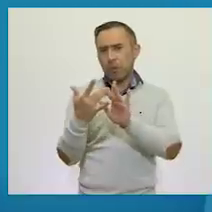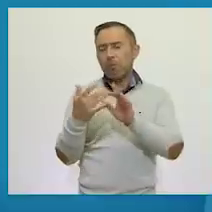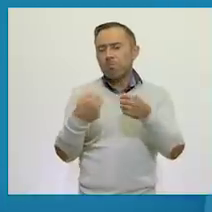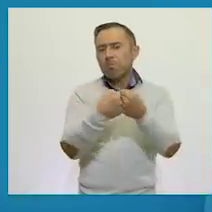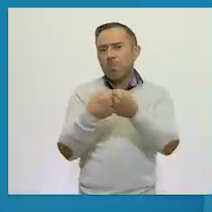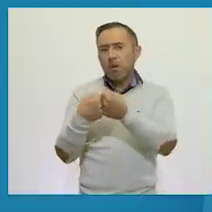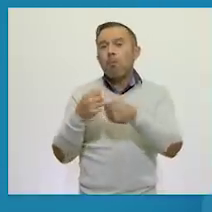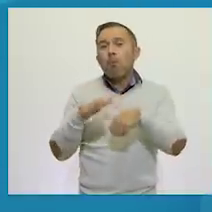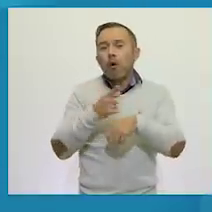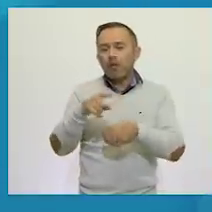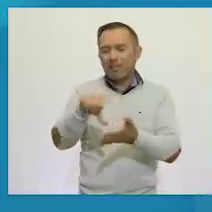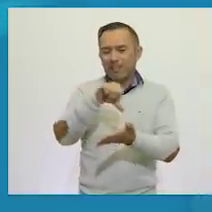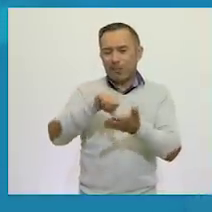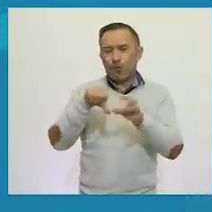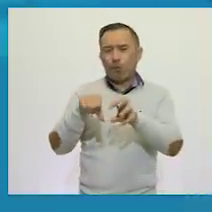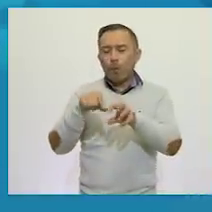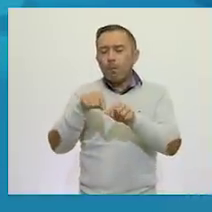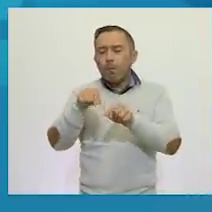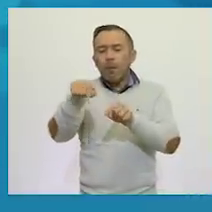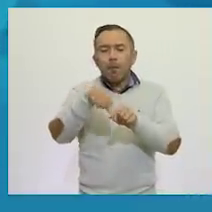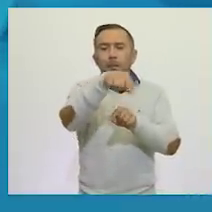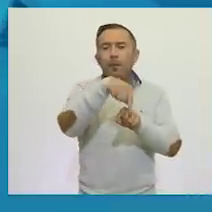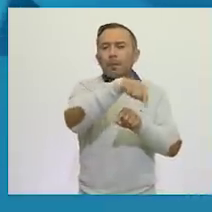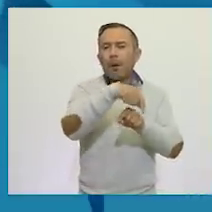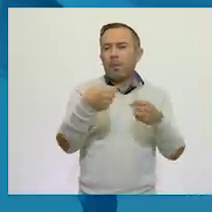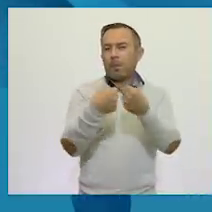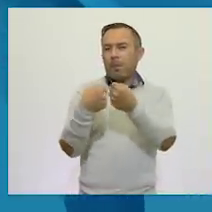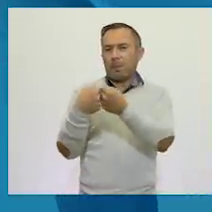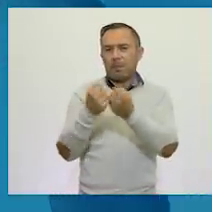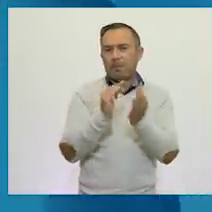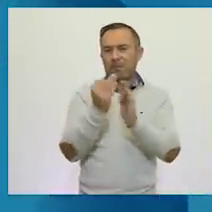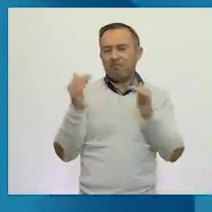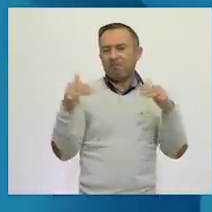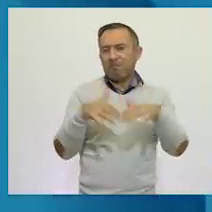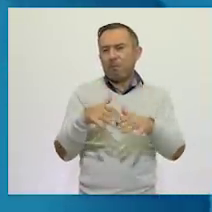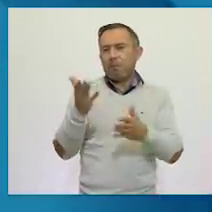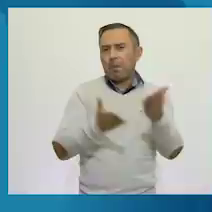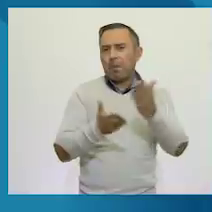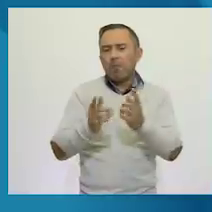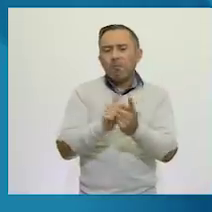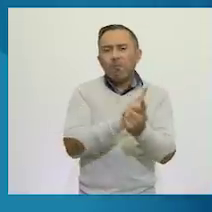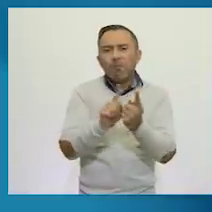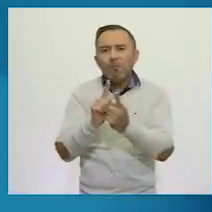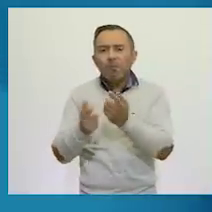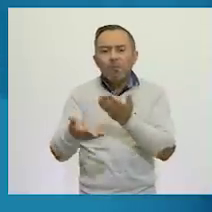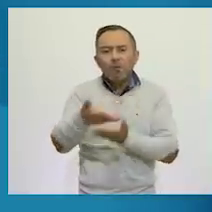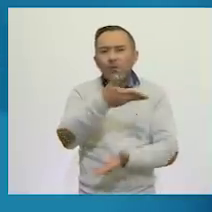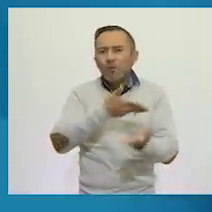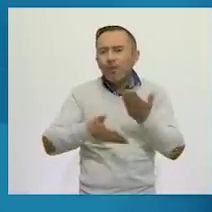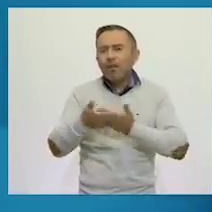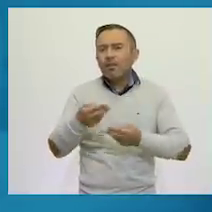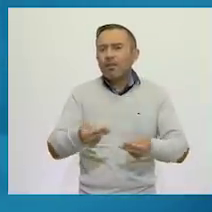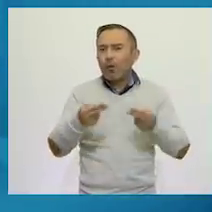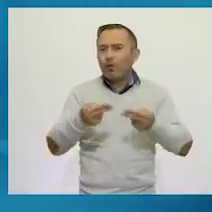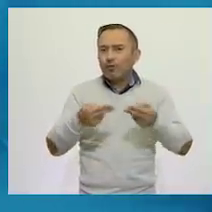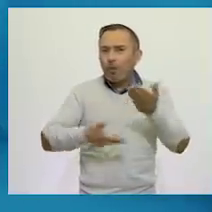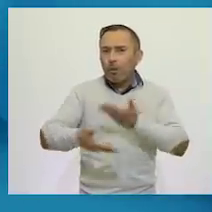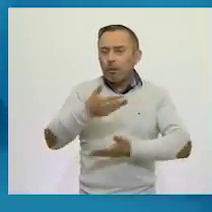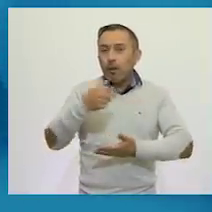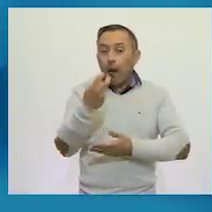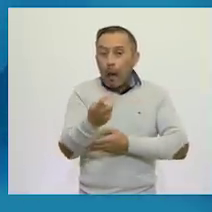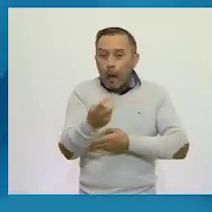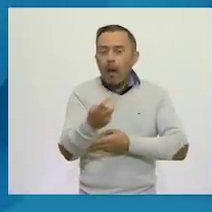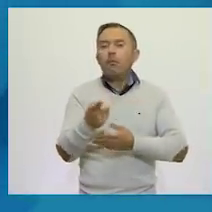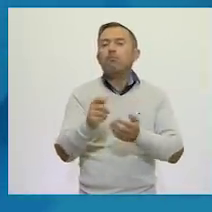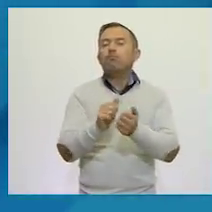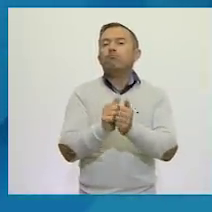centro de todas, y que el comercio que procuraron con todos y todas en algún momento hizo que su ciudad tuviera una gran